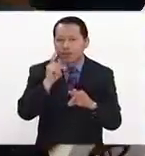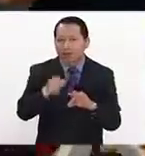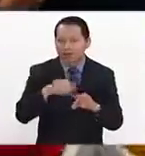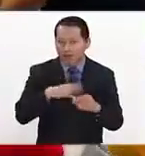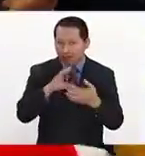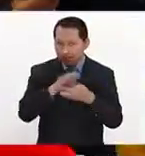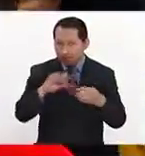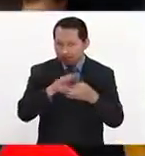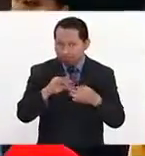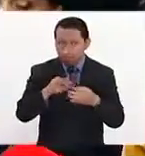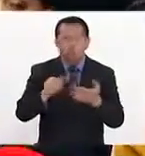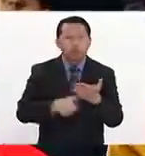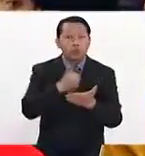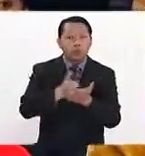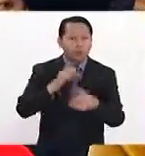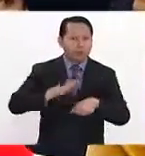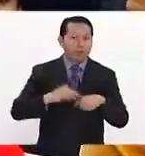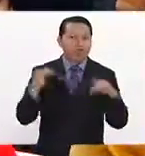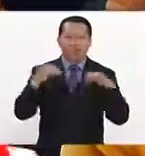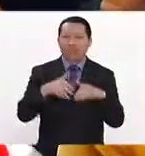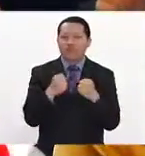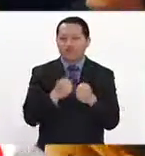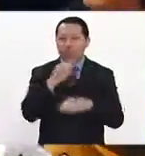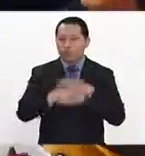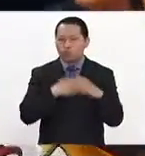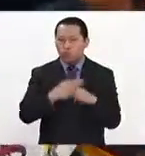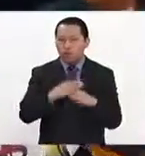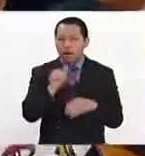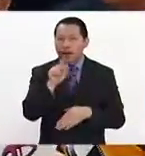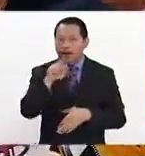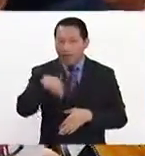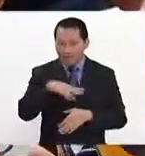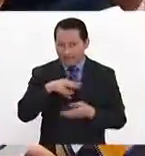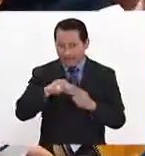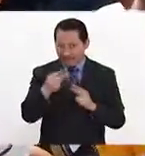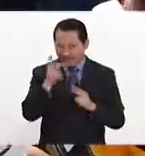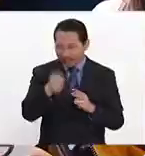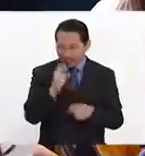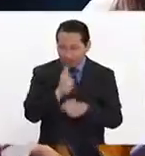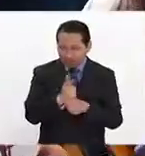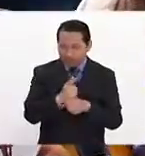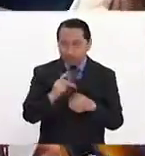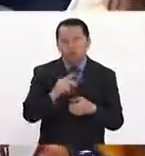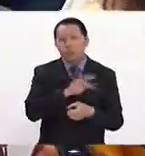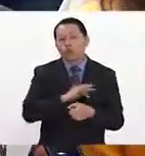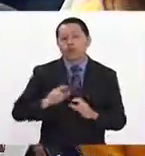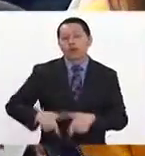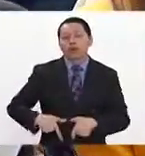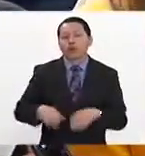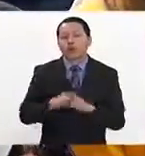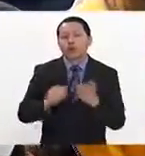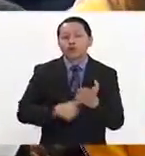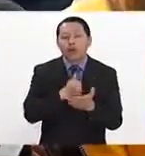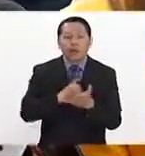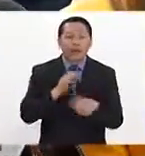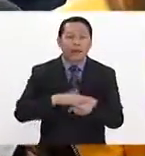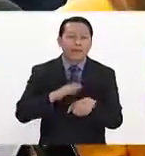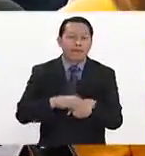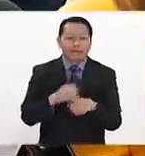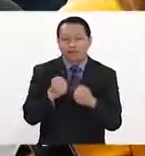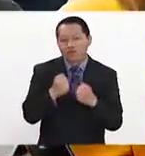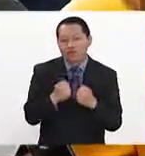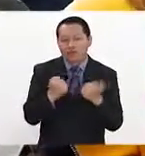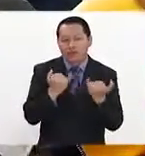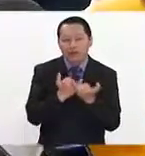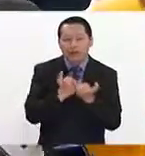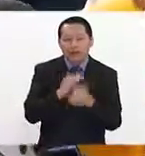hablando de una de las ciudades más pobladas del mundo. Y el ADN de nuestro campeonato nos dice que tenemos que correr en las ciudades más pobladas, que obviamente,